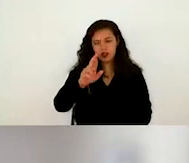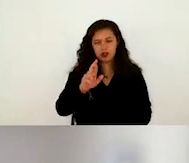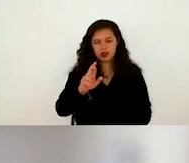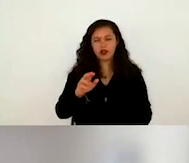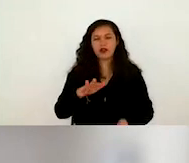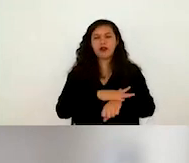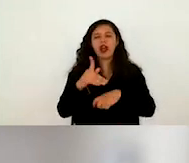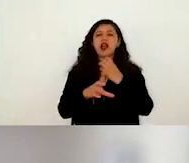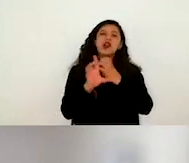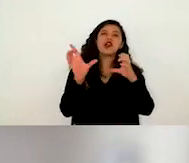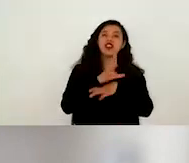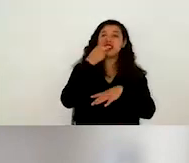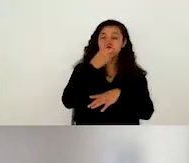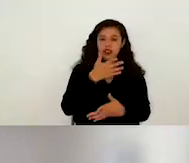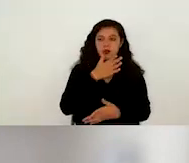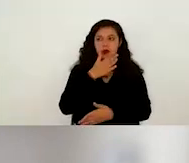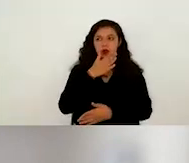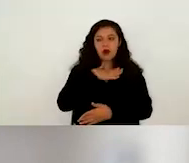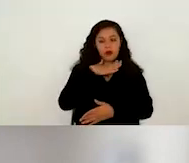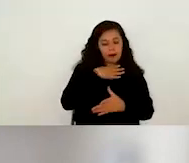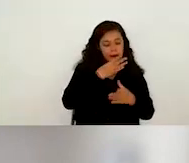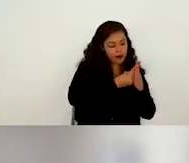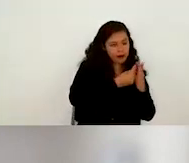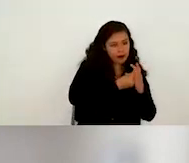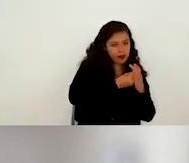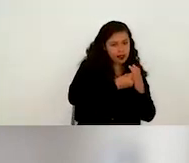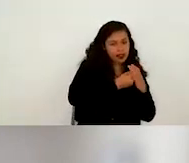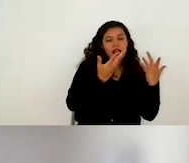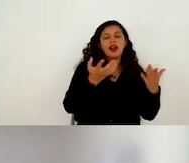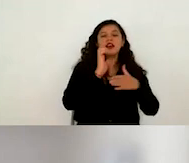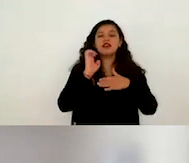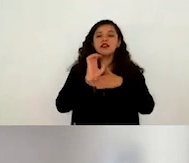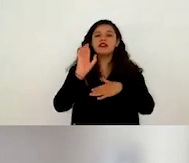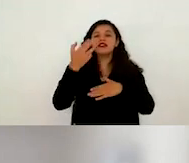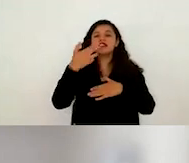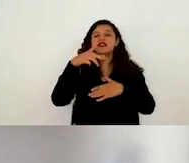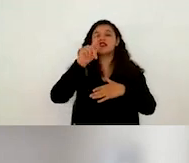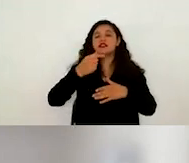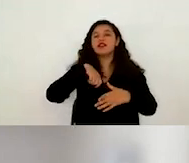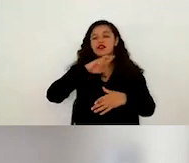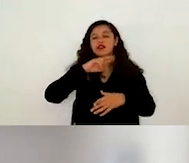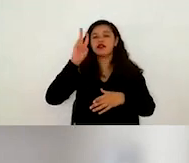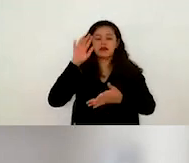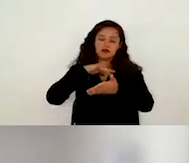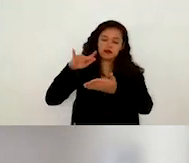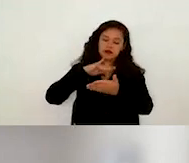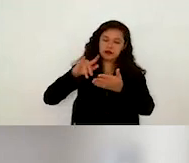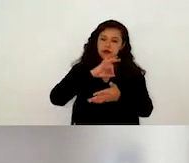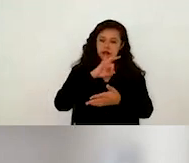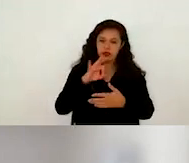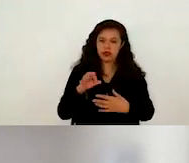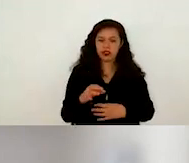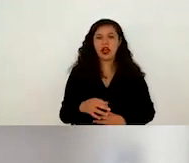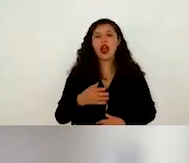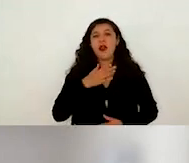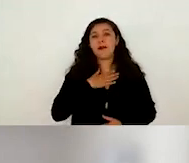vertir cosas quizás personajes y entonces en el chat de poder nos podemos dar cuenta que todos lo podemos leer y me gustaría